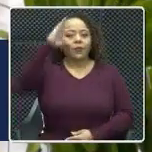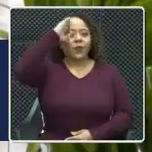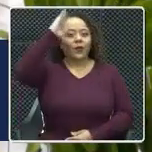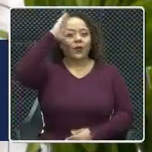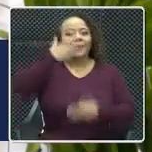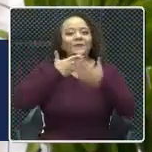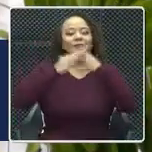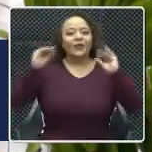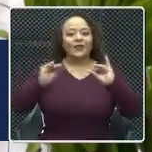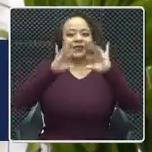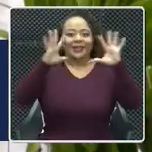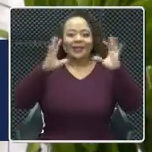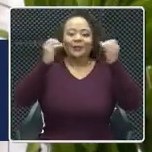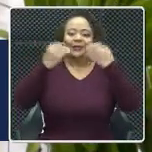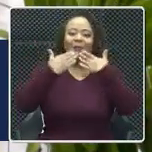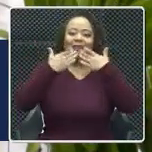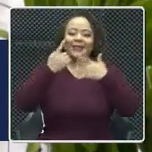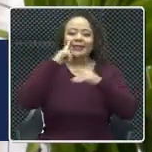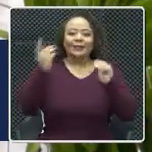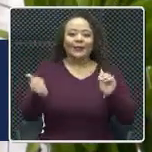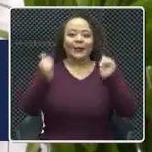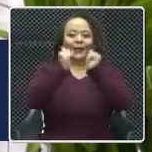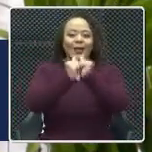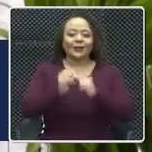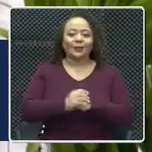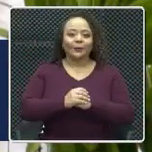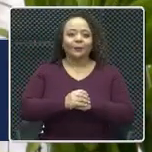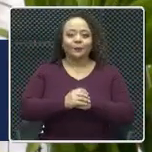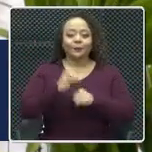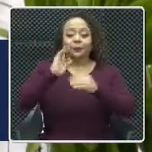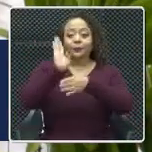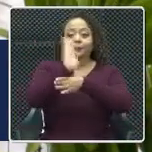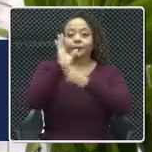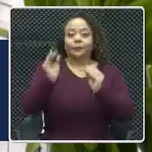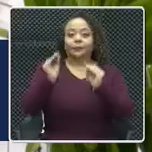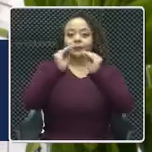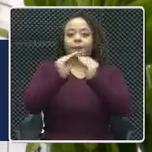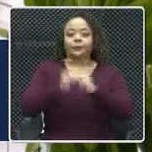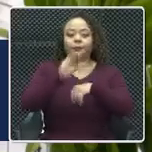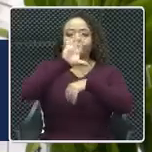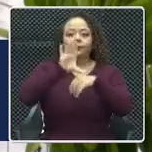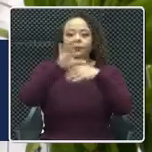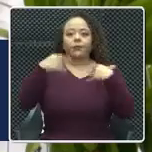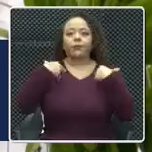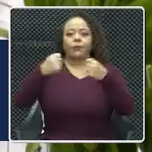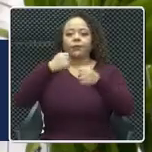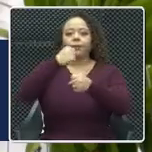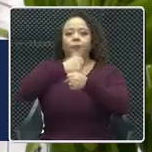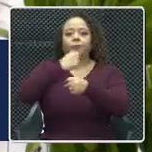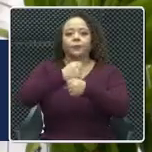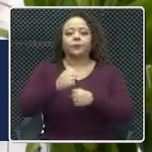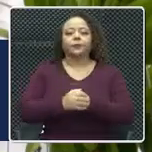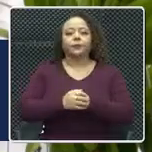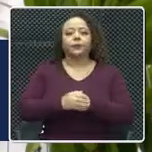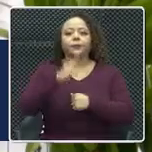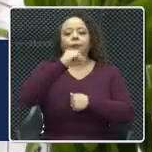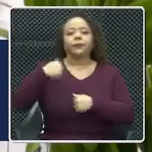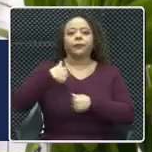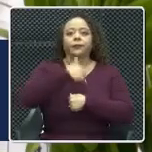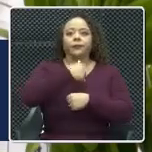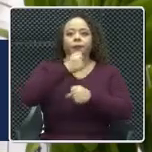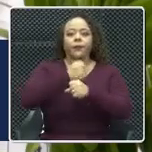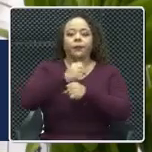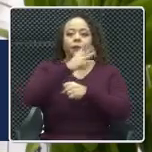Hola, hola, muy buenos días. Muchísimas gracias por acompañarnos en una transmisión más del Consejo de Salud Ocupacional y el Ministerio